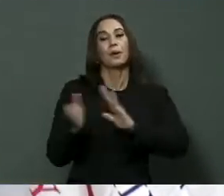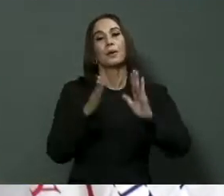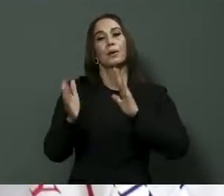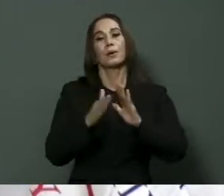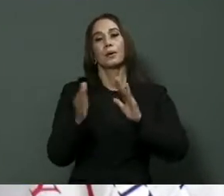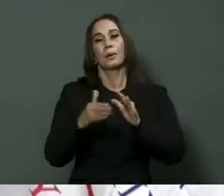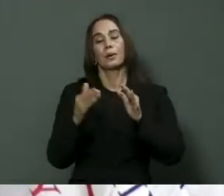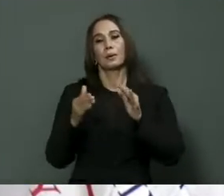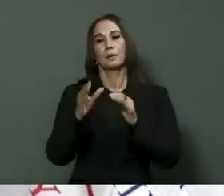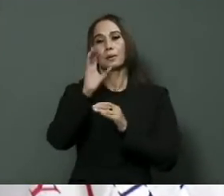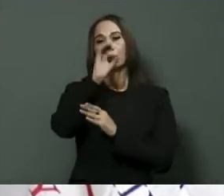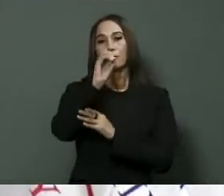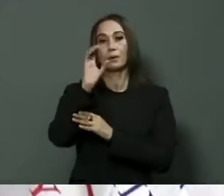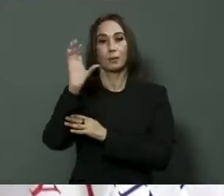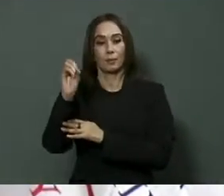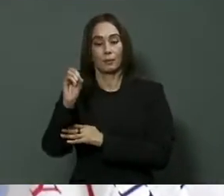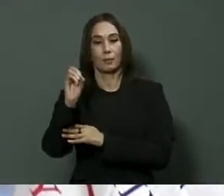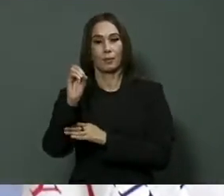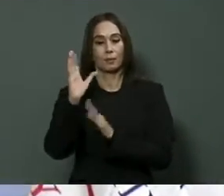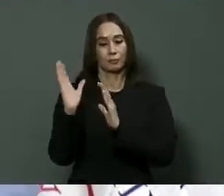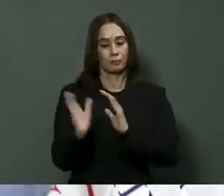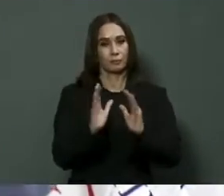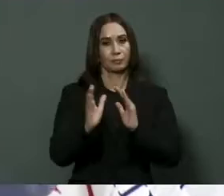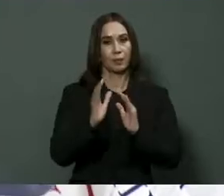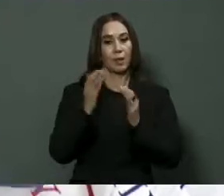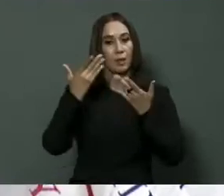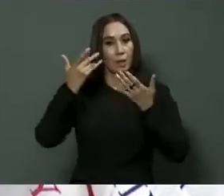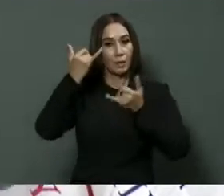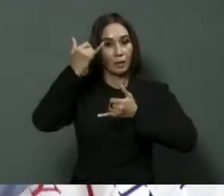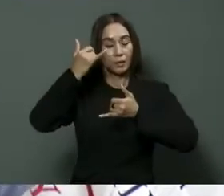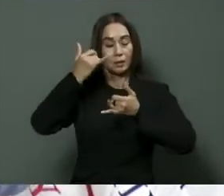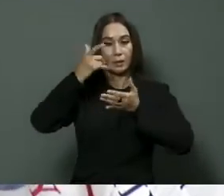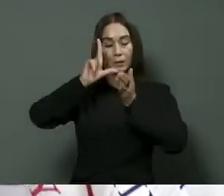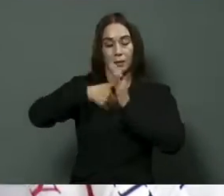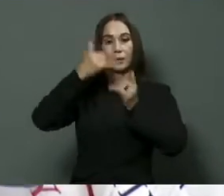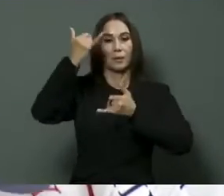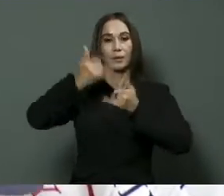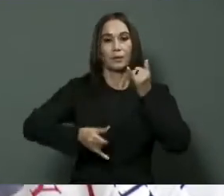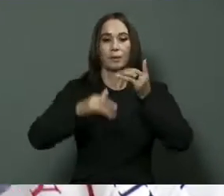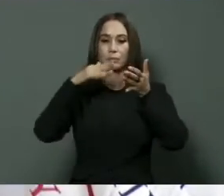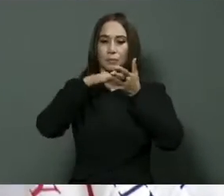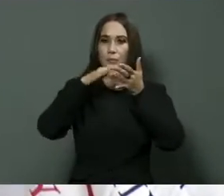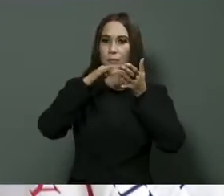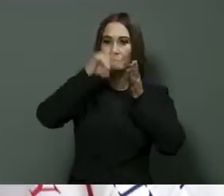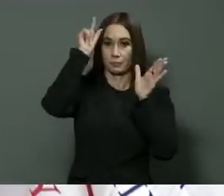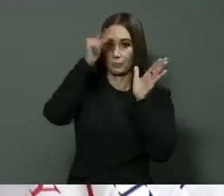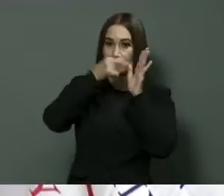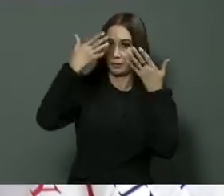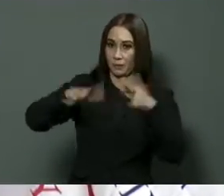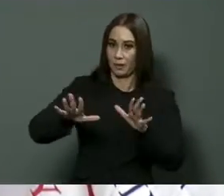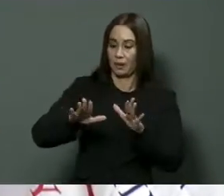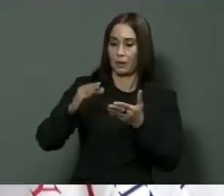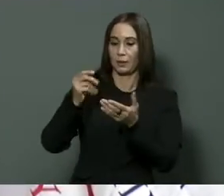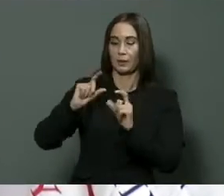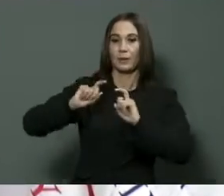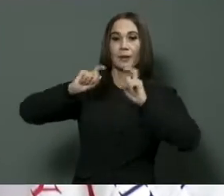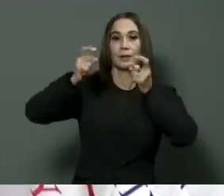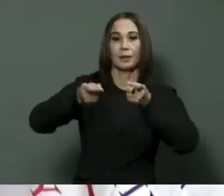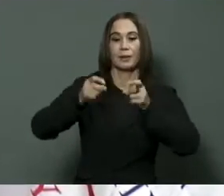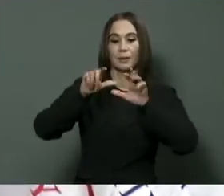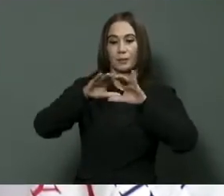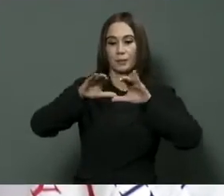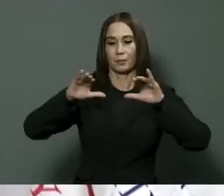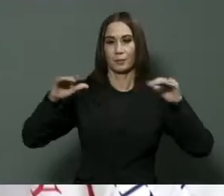en cooperativa, y al final, cuando terminen los estudios, entonces les regalaremos una